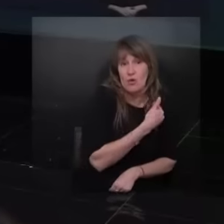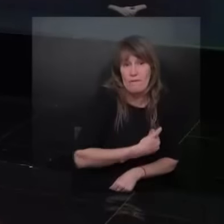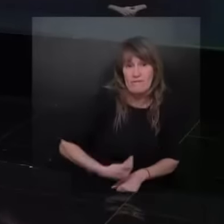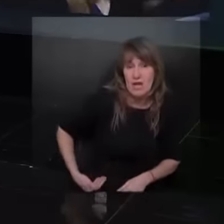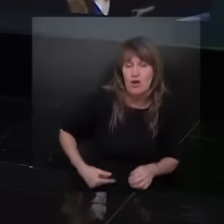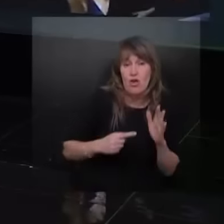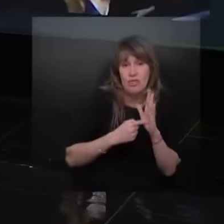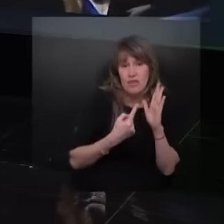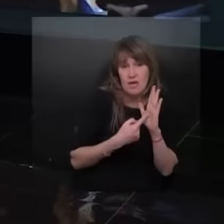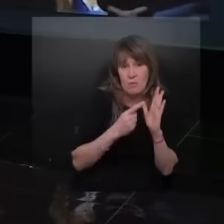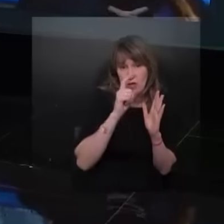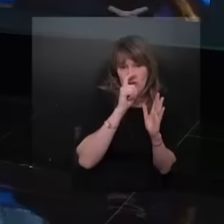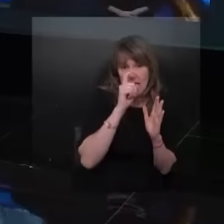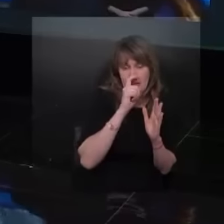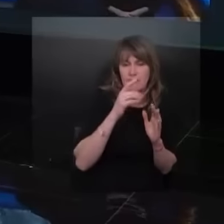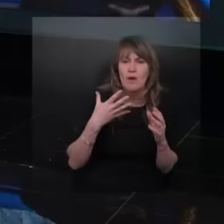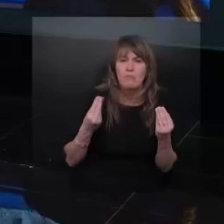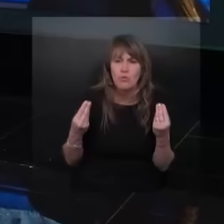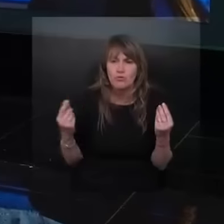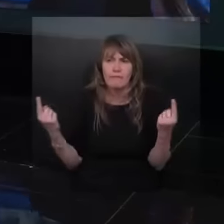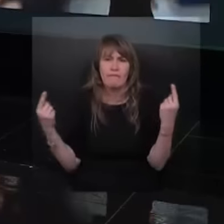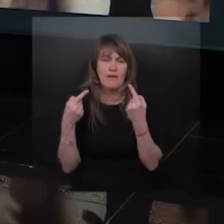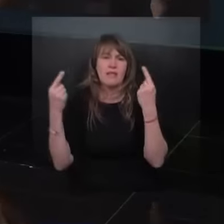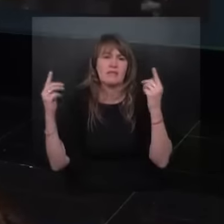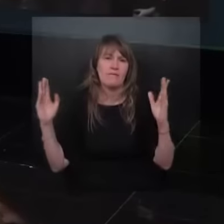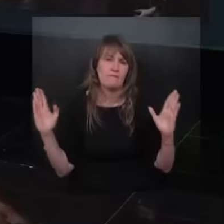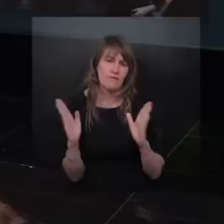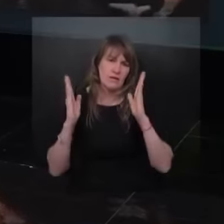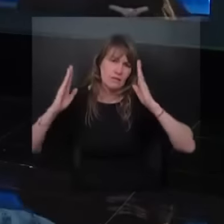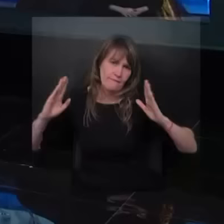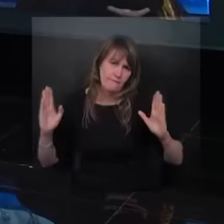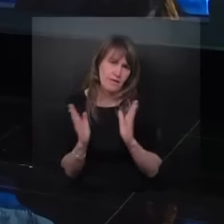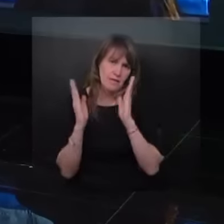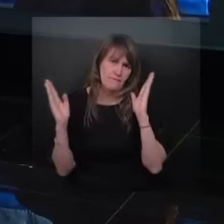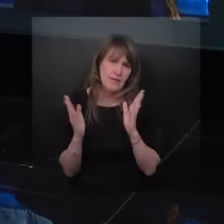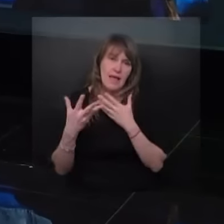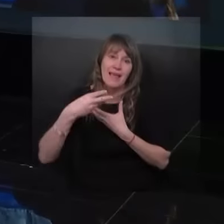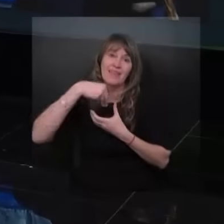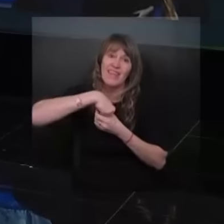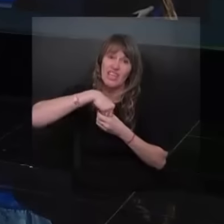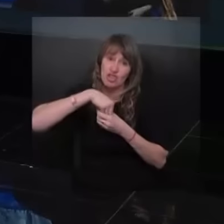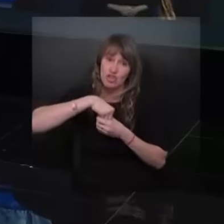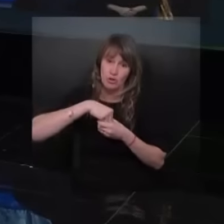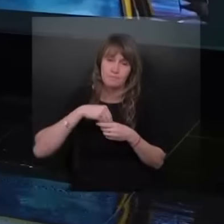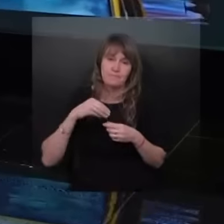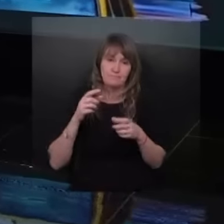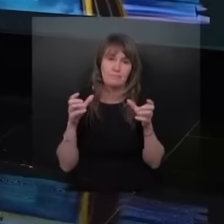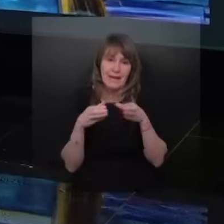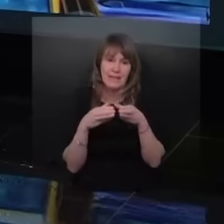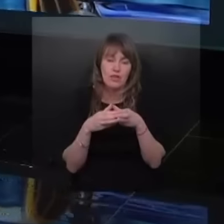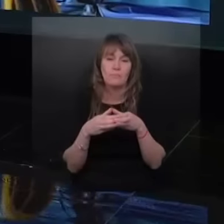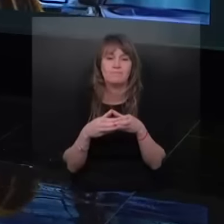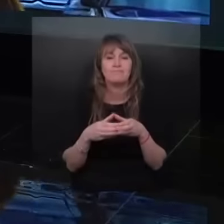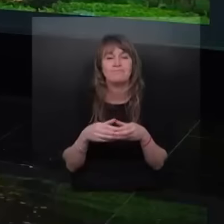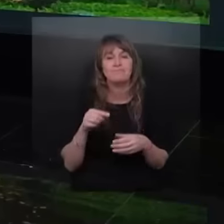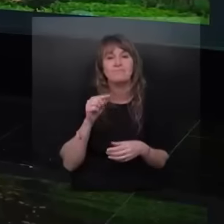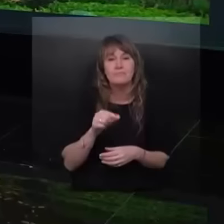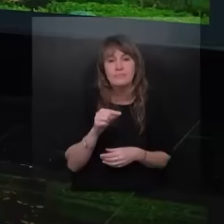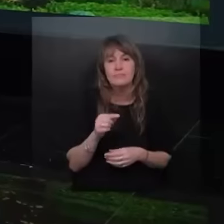culmine de una serie de enfrentamientos que se venían llevando a cabo en la interna del Pro la salida de bullrich fue